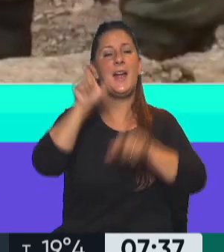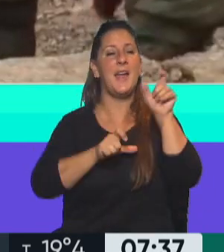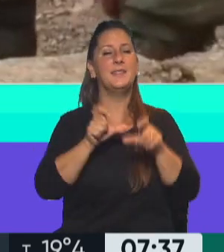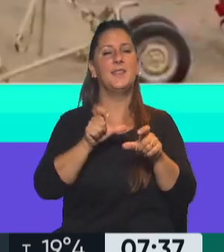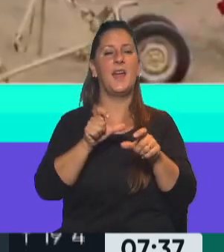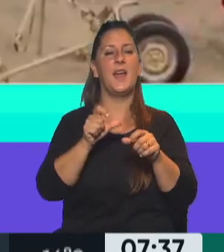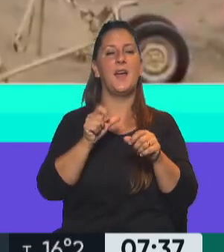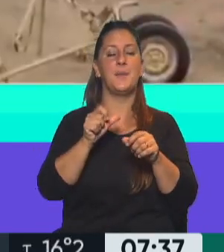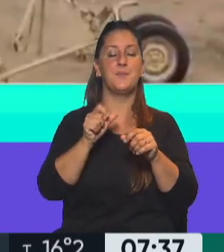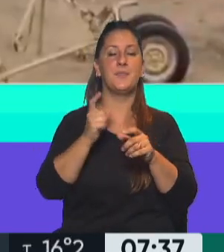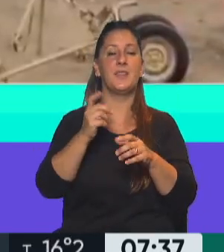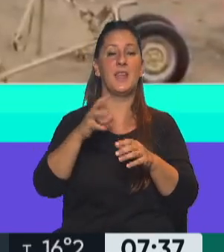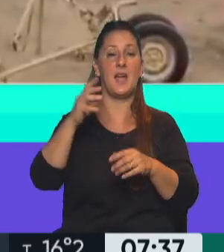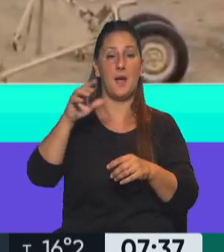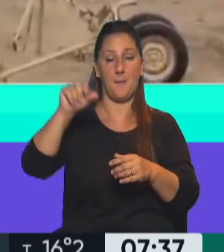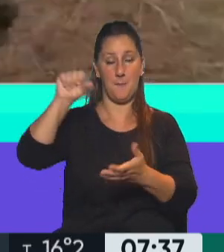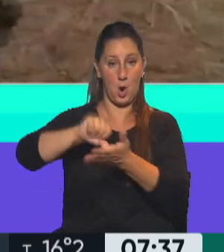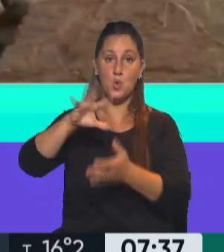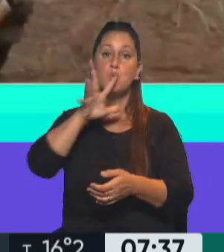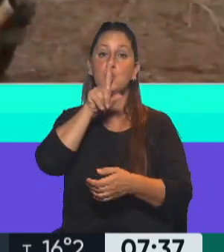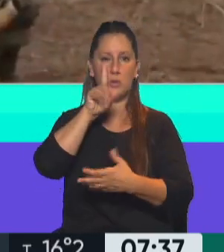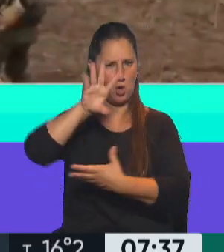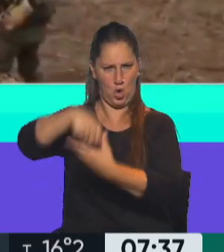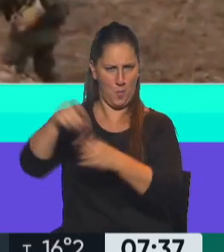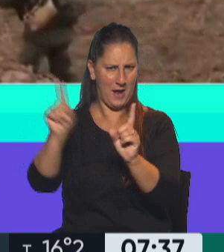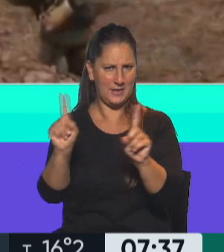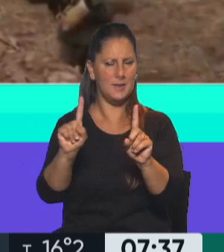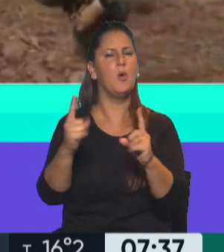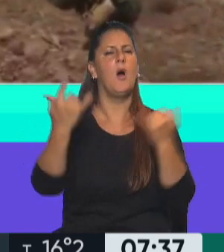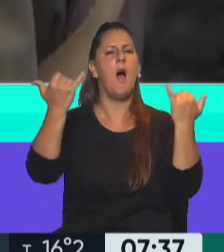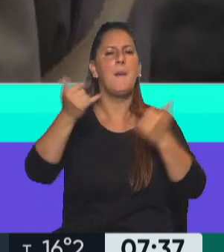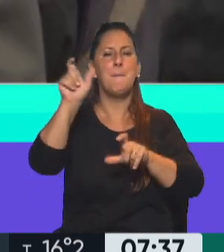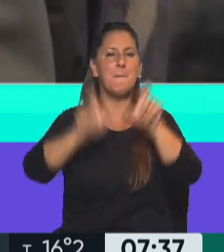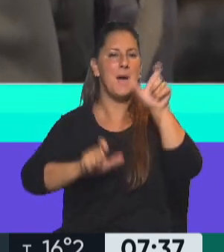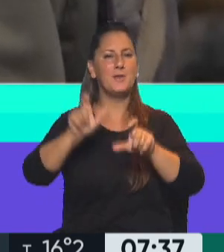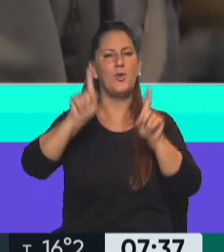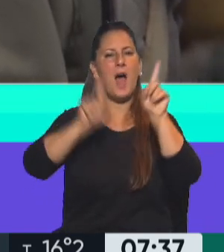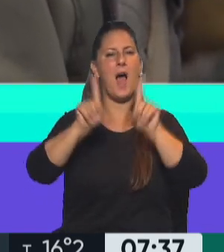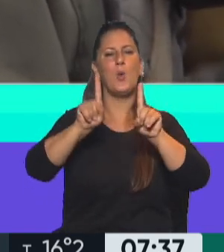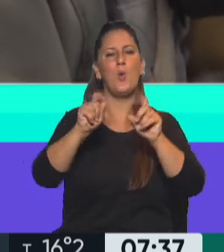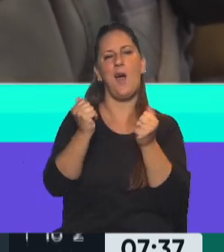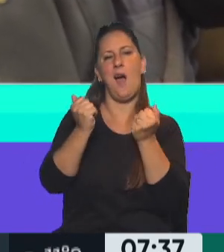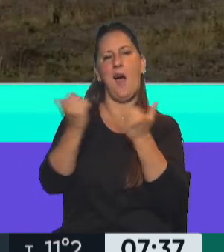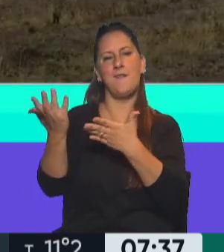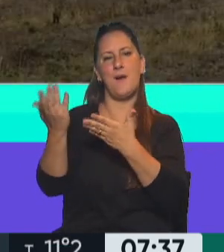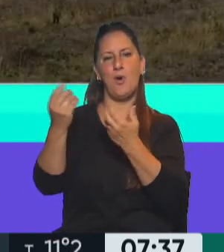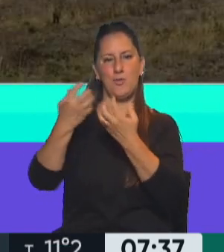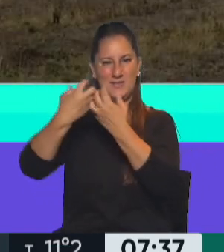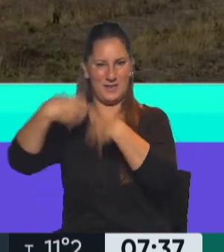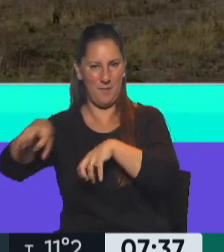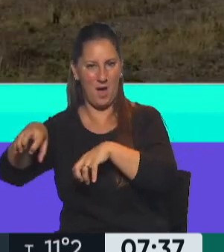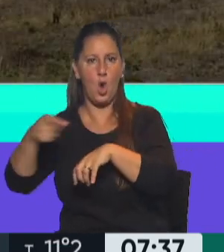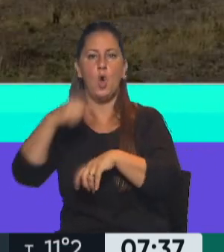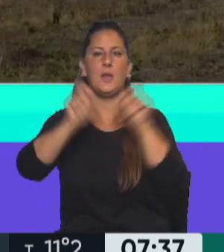simpatizantes dentro, el Estado ruso no participó, pero había algunas personas que quizás simpatizaban a los separatistas, había otras personas